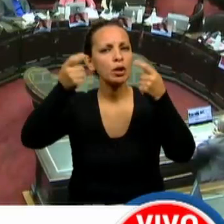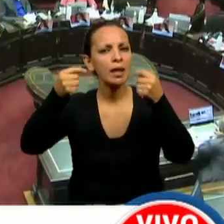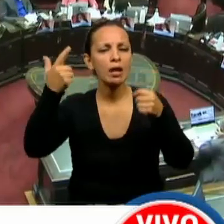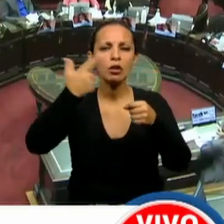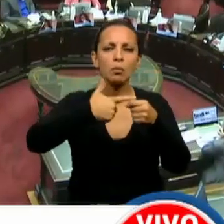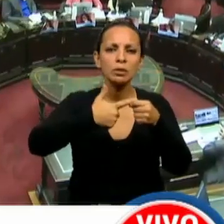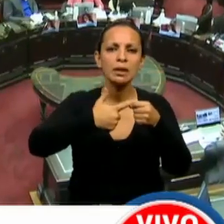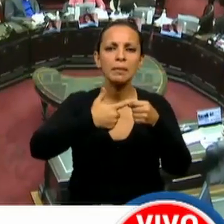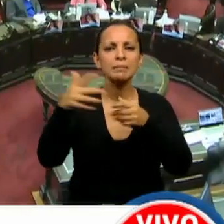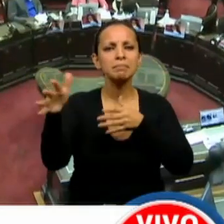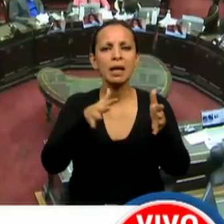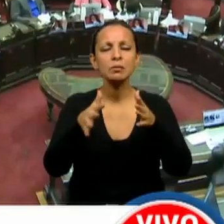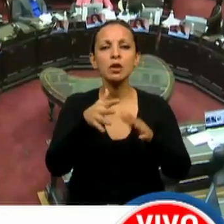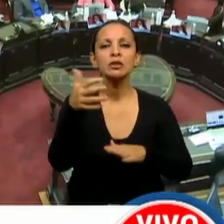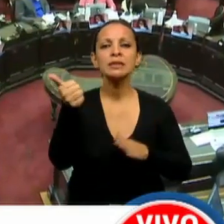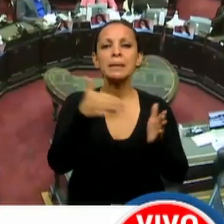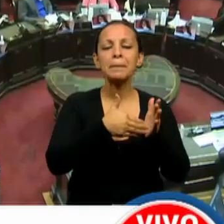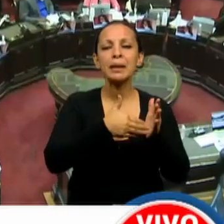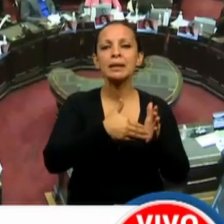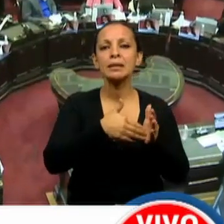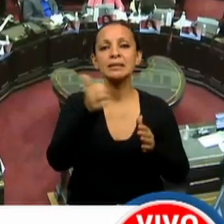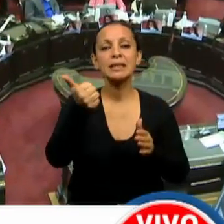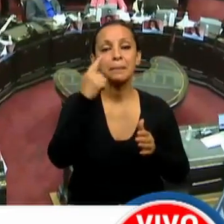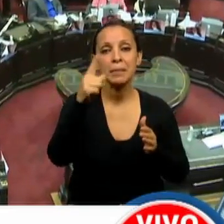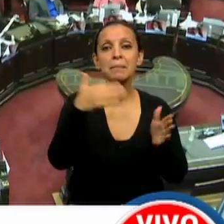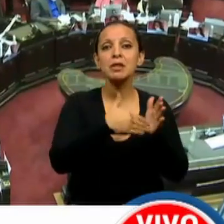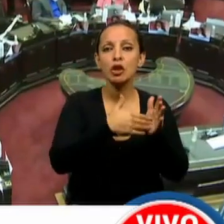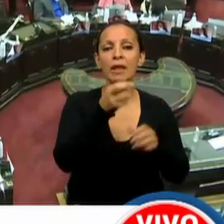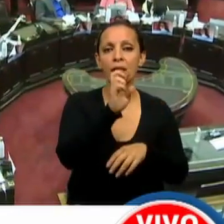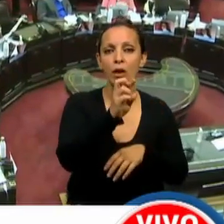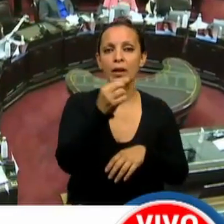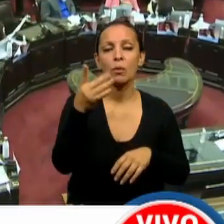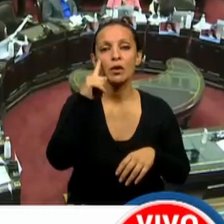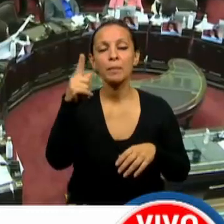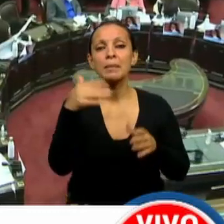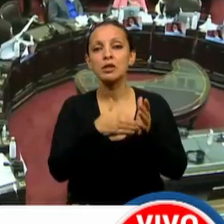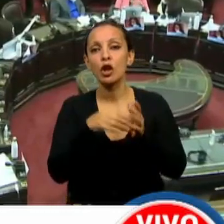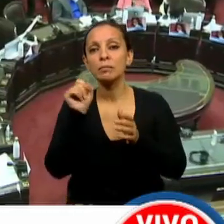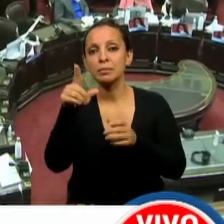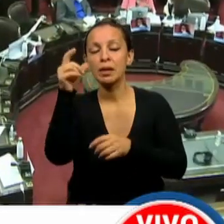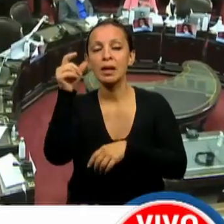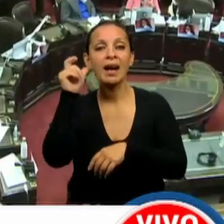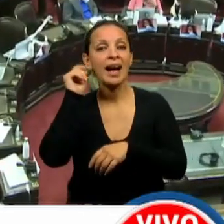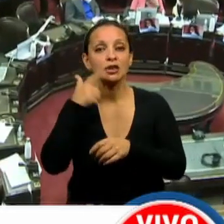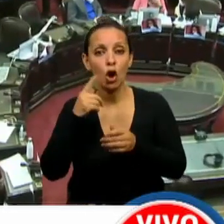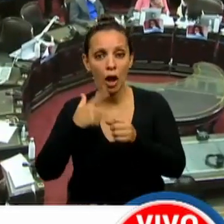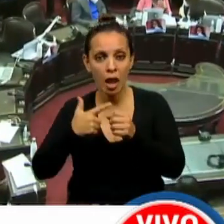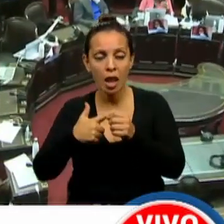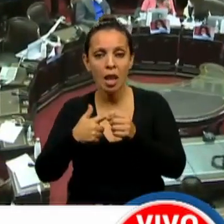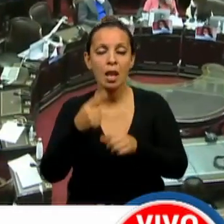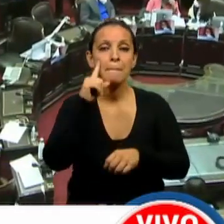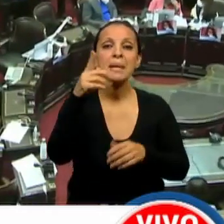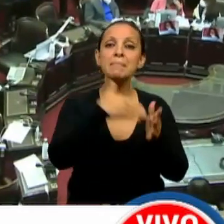por aproximadamente 6.000 millones de dólares, 4.200 millones en gasoil y 1.600 millones en